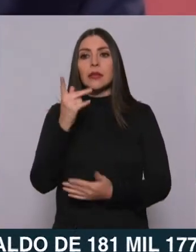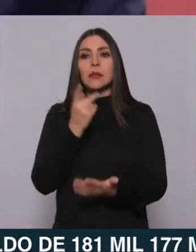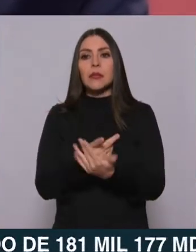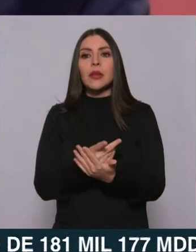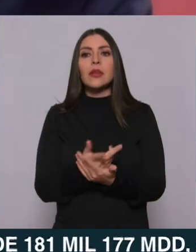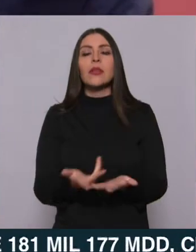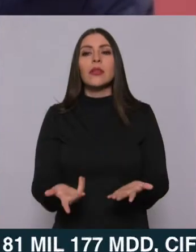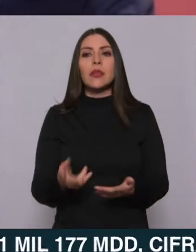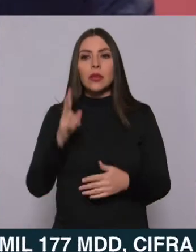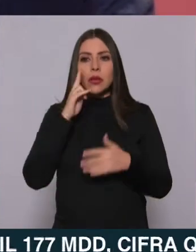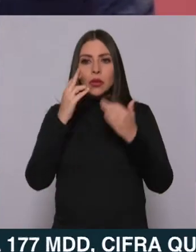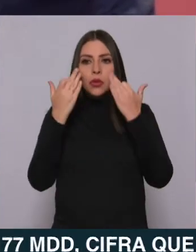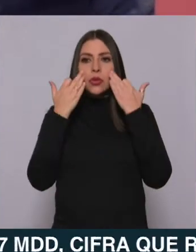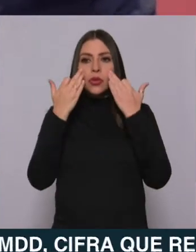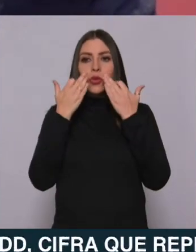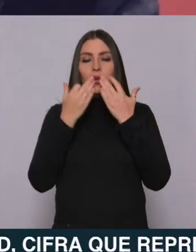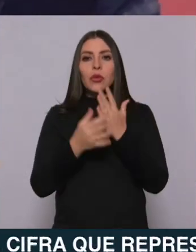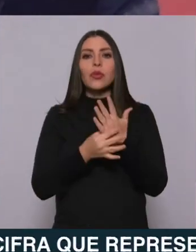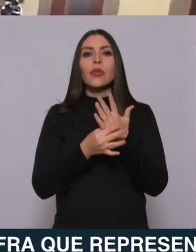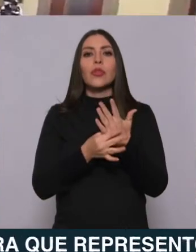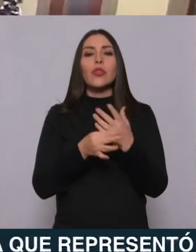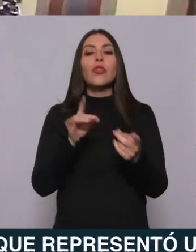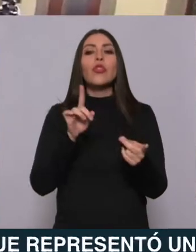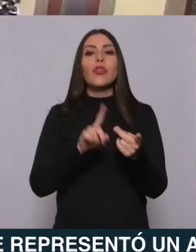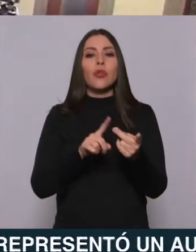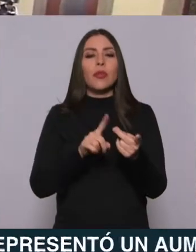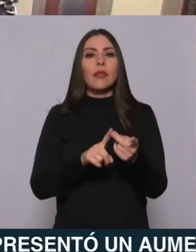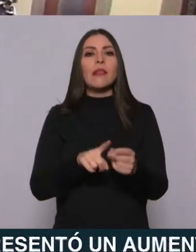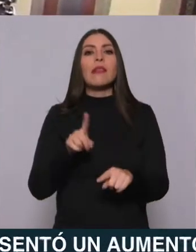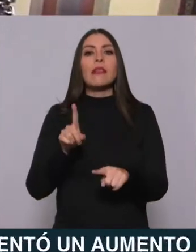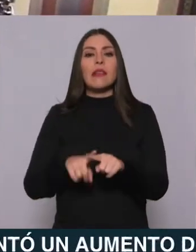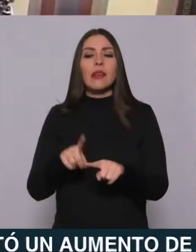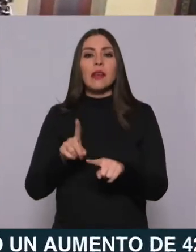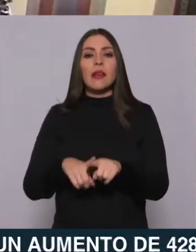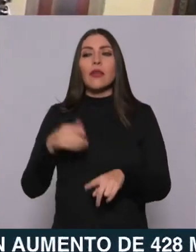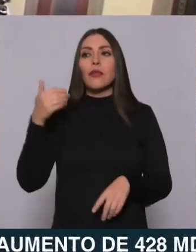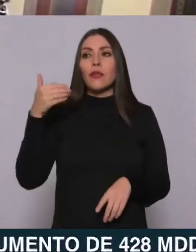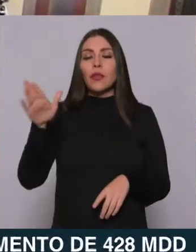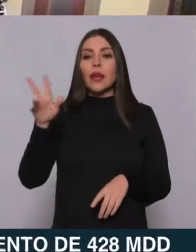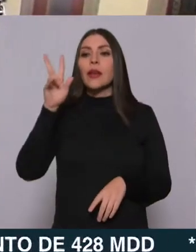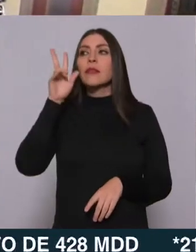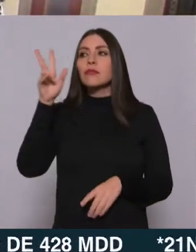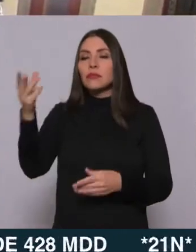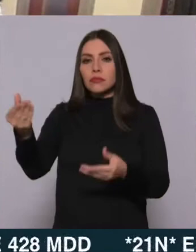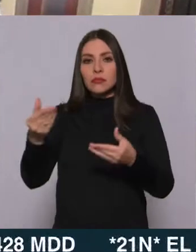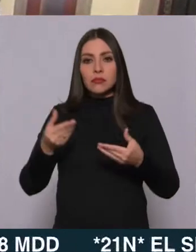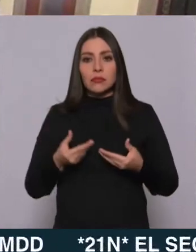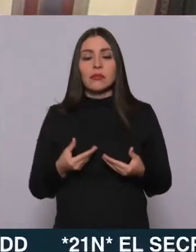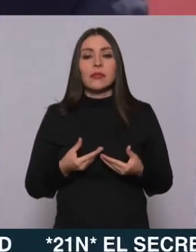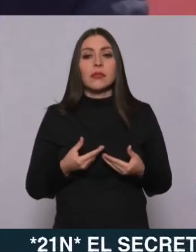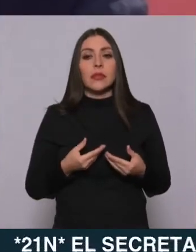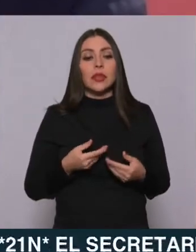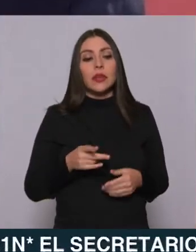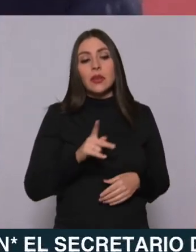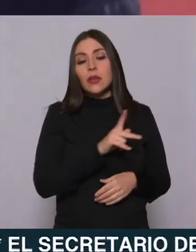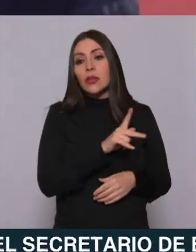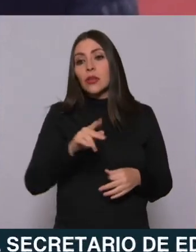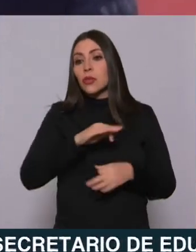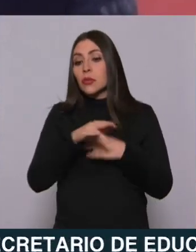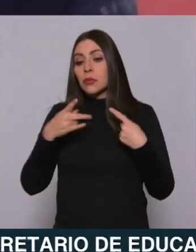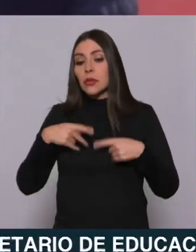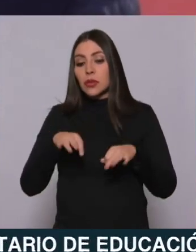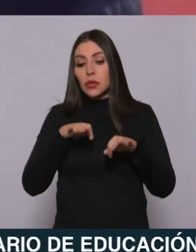¿dónde? ¿Quién lo hizo? Todos los servidores públicos tenemos que atender a la